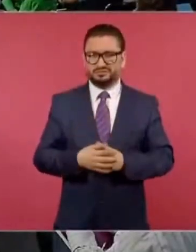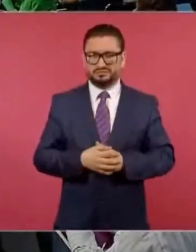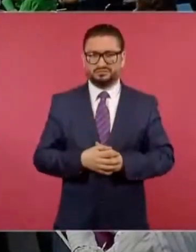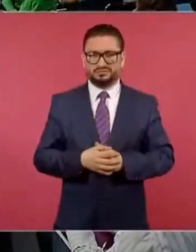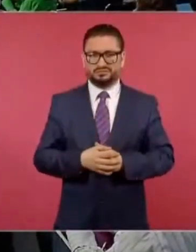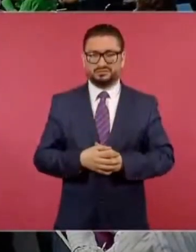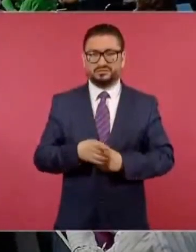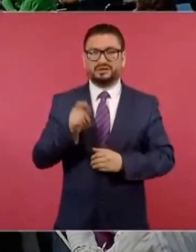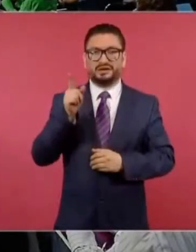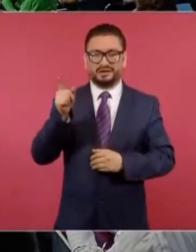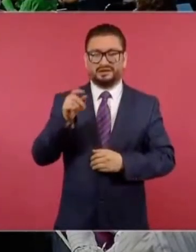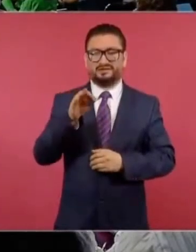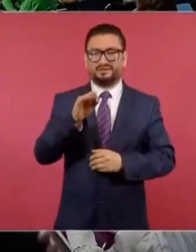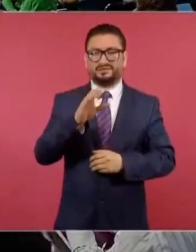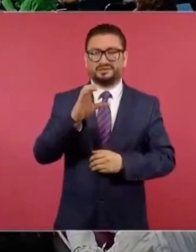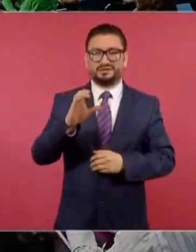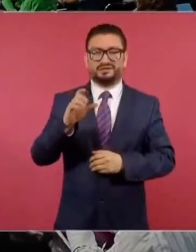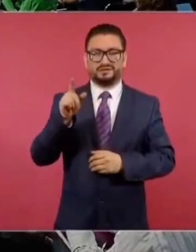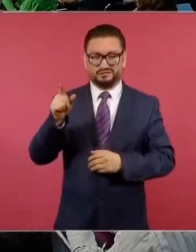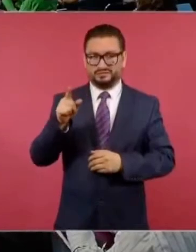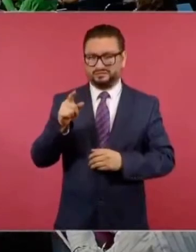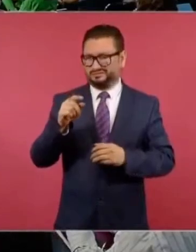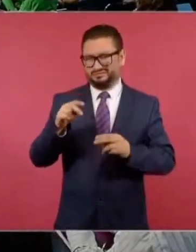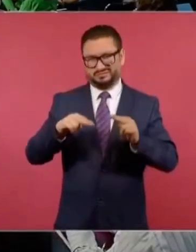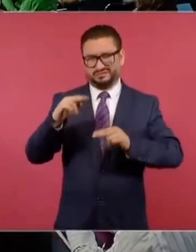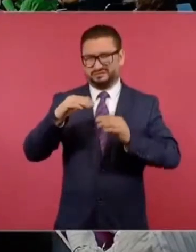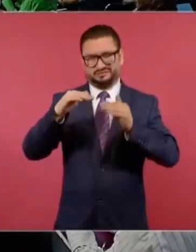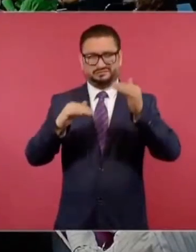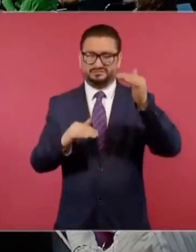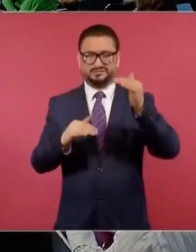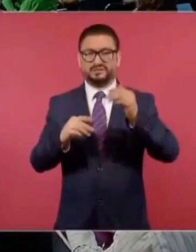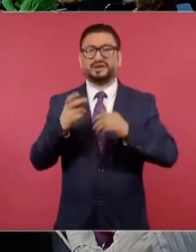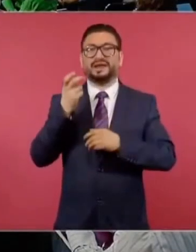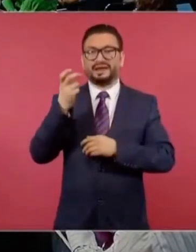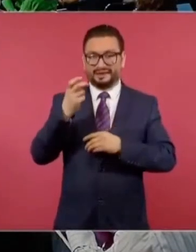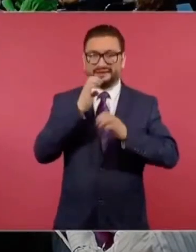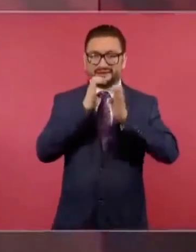con Calderón, cuando no era así. Esa encuestadora,